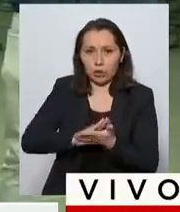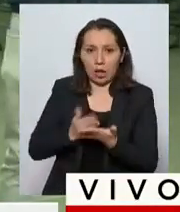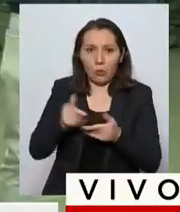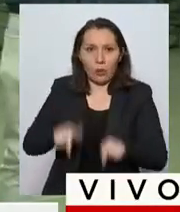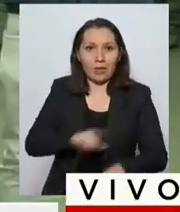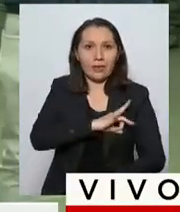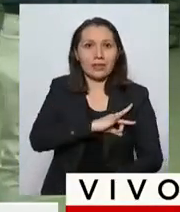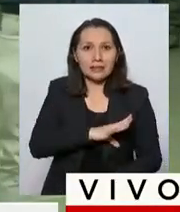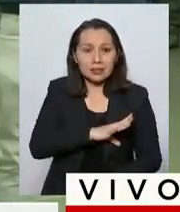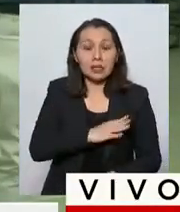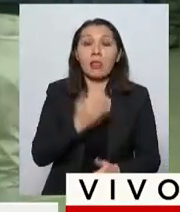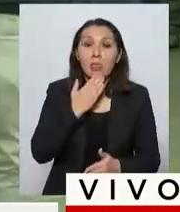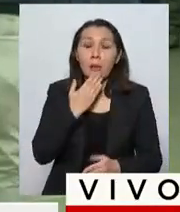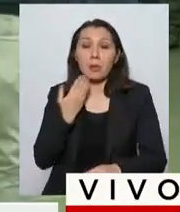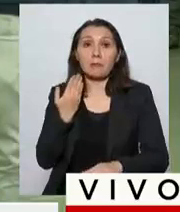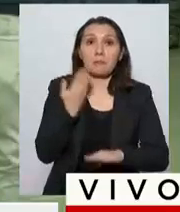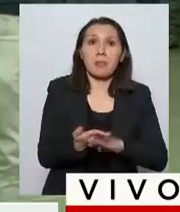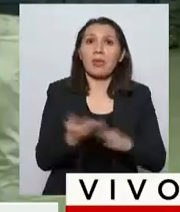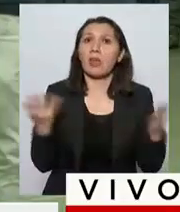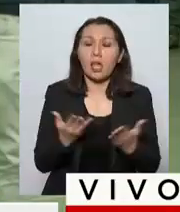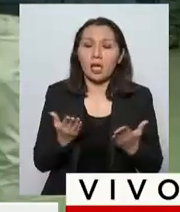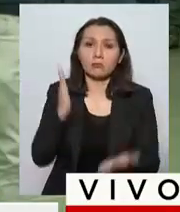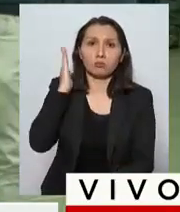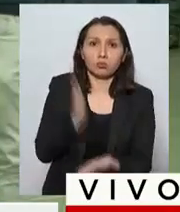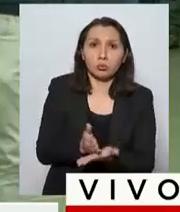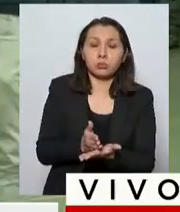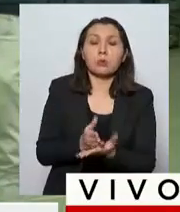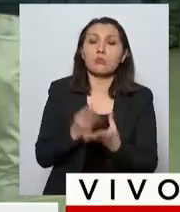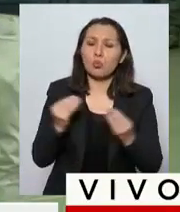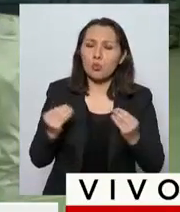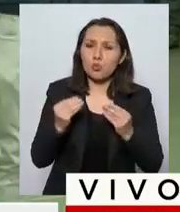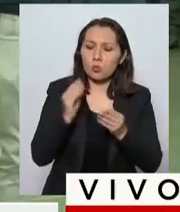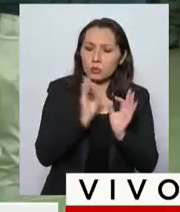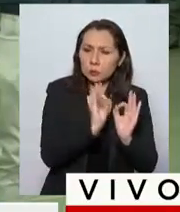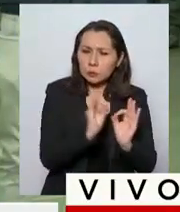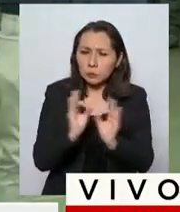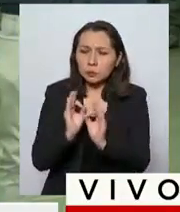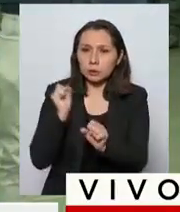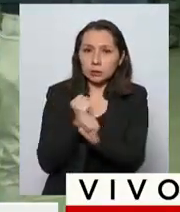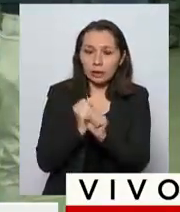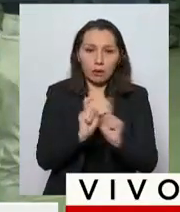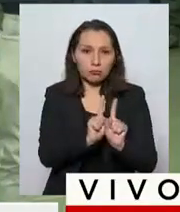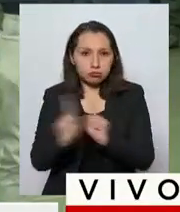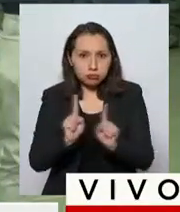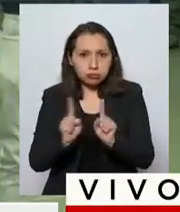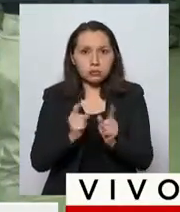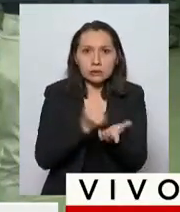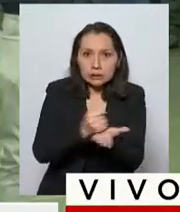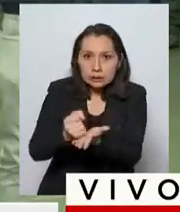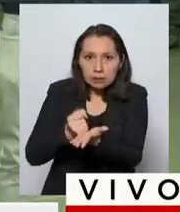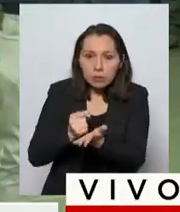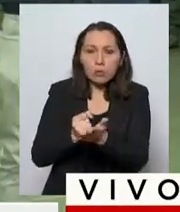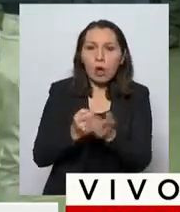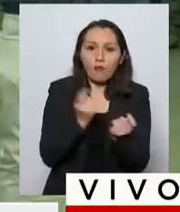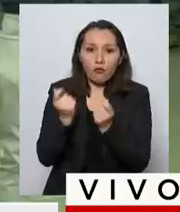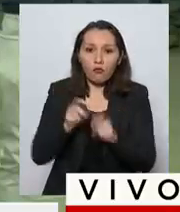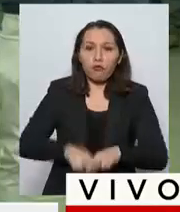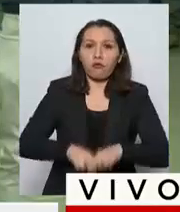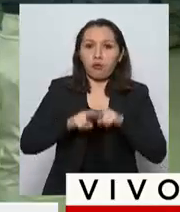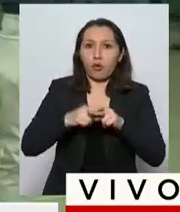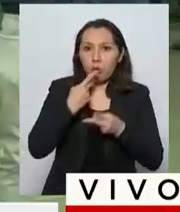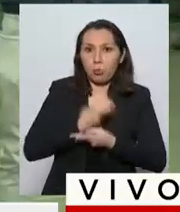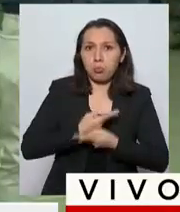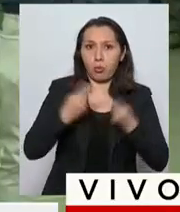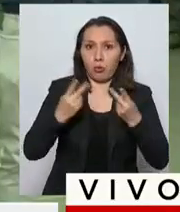país. Exige también una muy rigurosa y eficiente gestión de los recursos públicos,